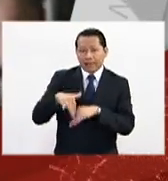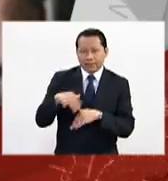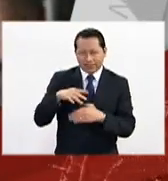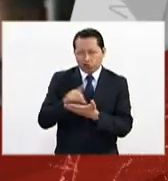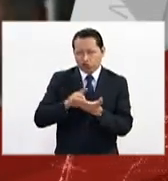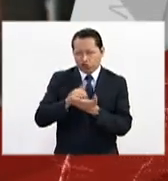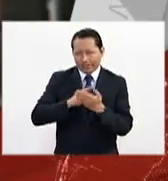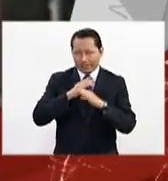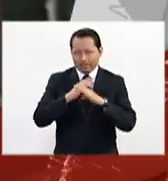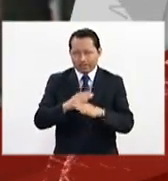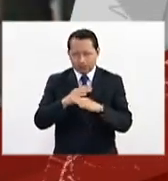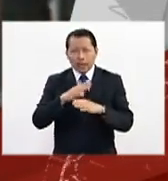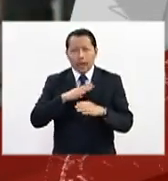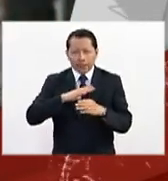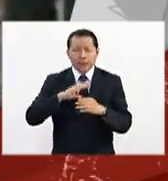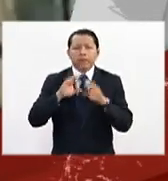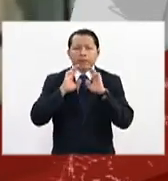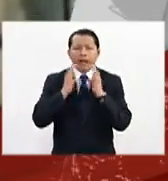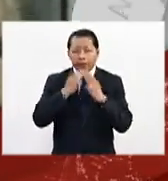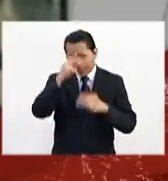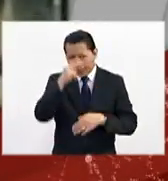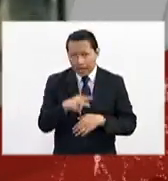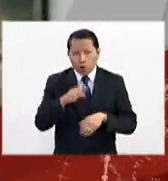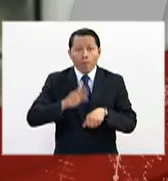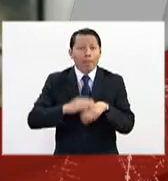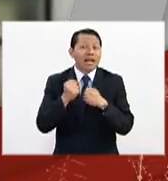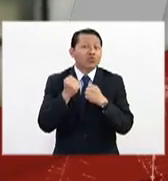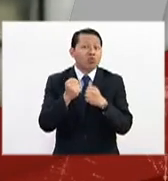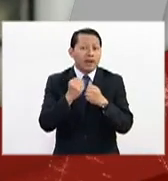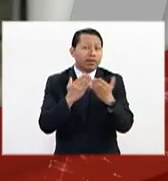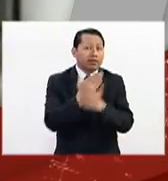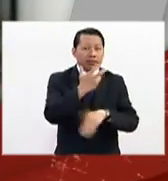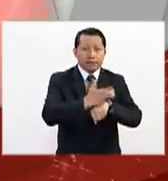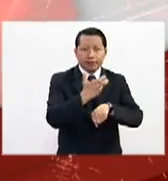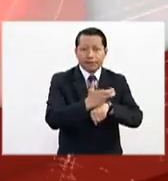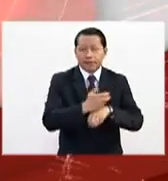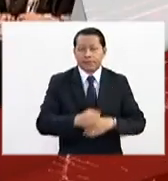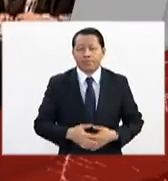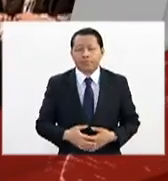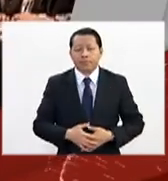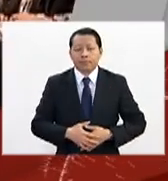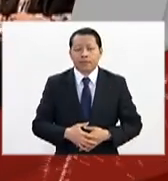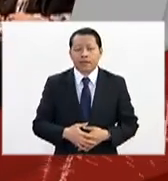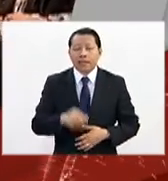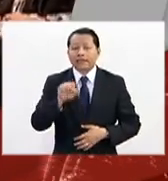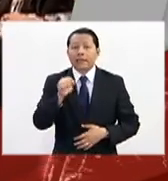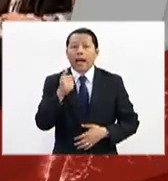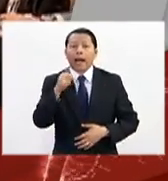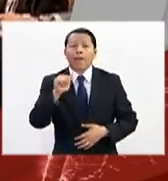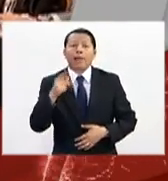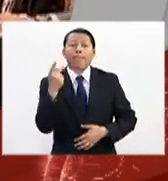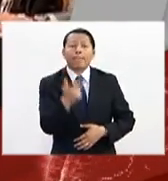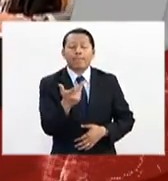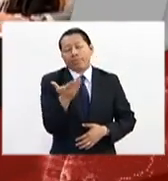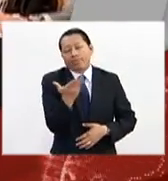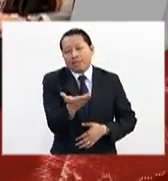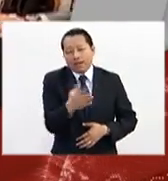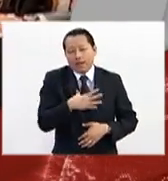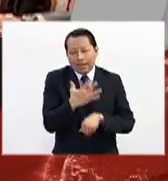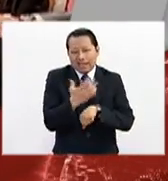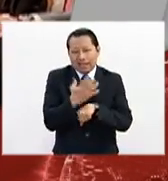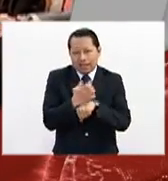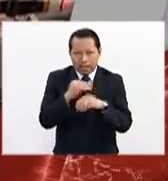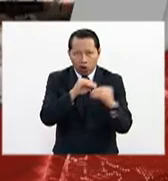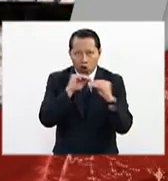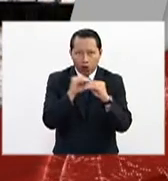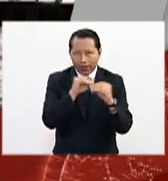los cárteles mexicanos han ganado poder y territorio en ese país. La Zagarpa pide que en la quinta ronda de renegociación